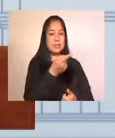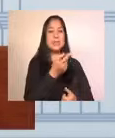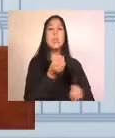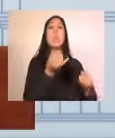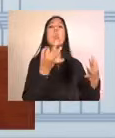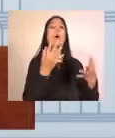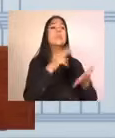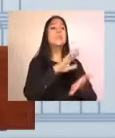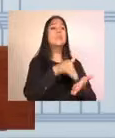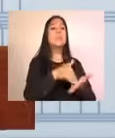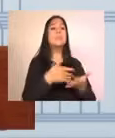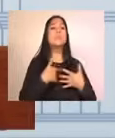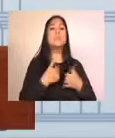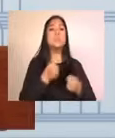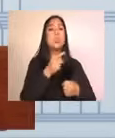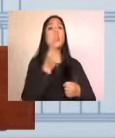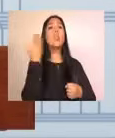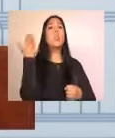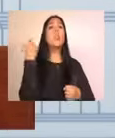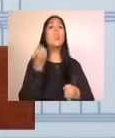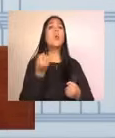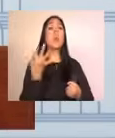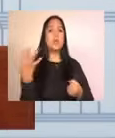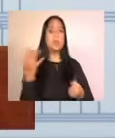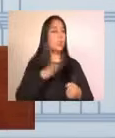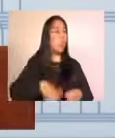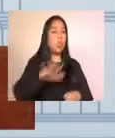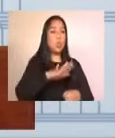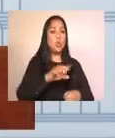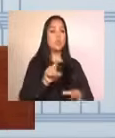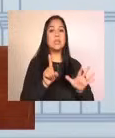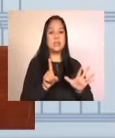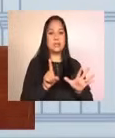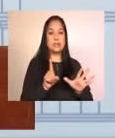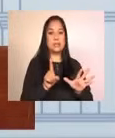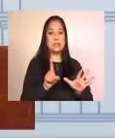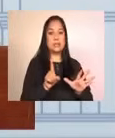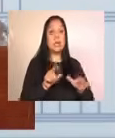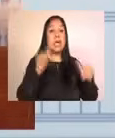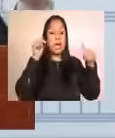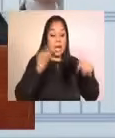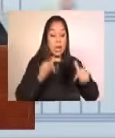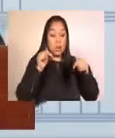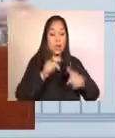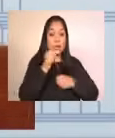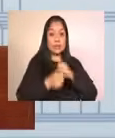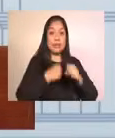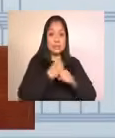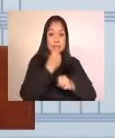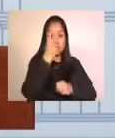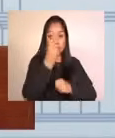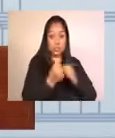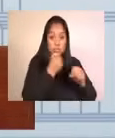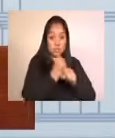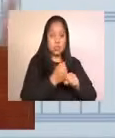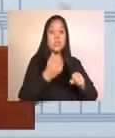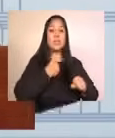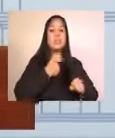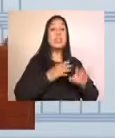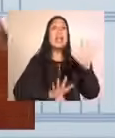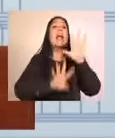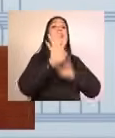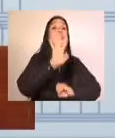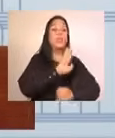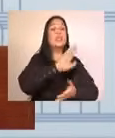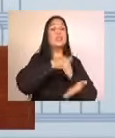de salud se inauguraron en el gobierno anterior? En todo, 6. En este llevamos 14, vamos por más. Otro cúmulo